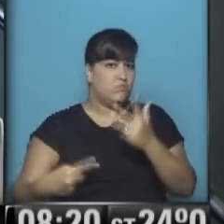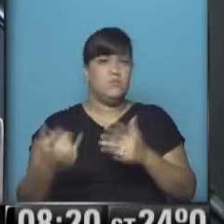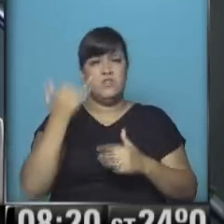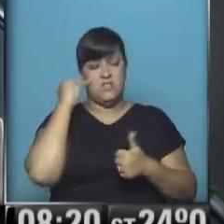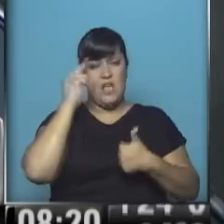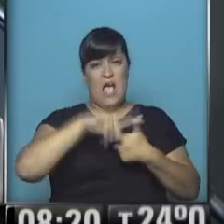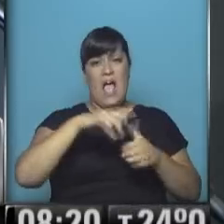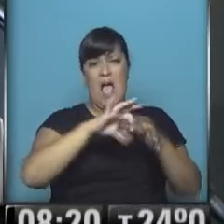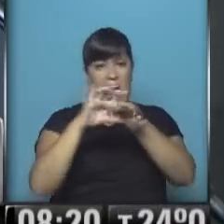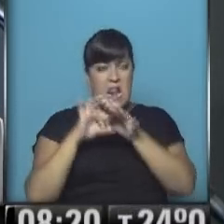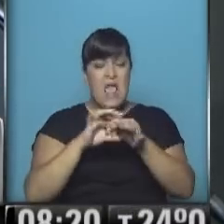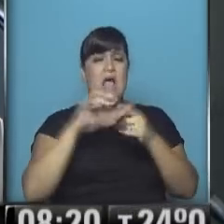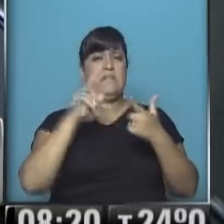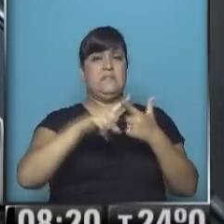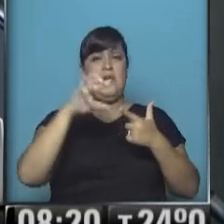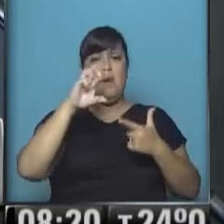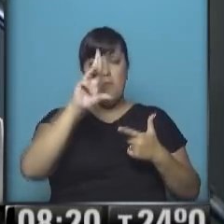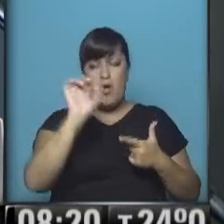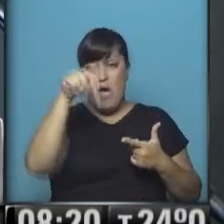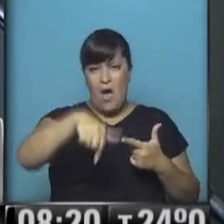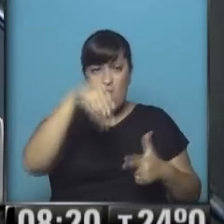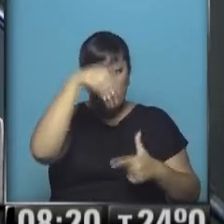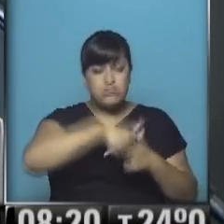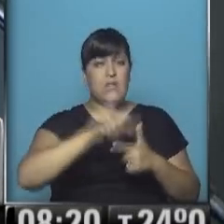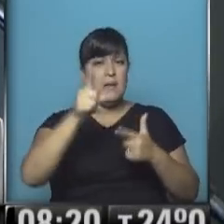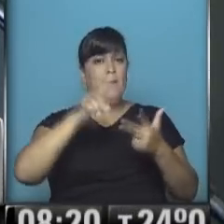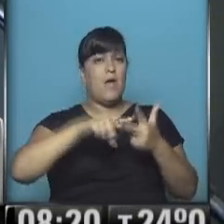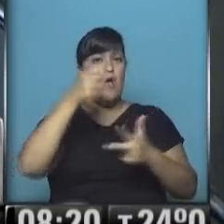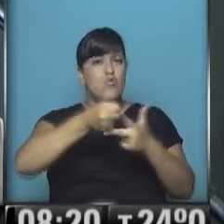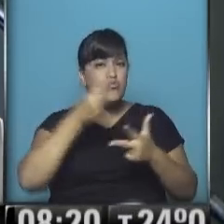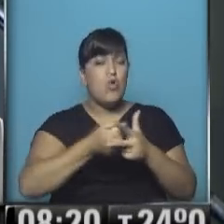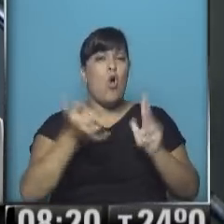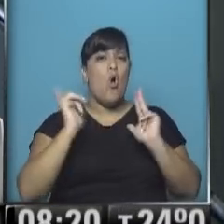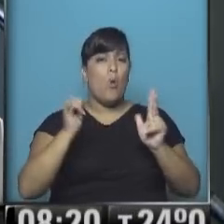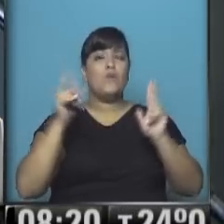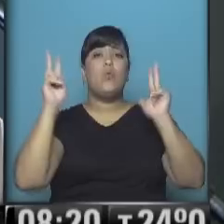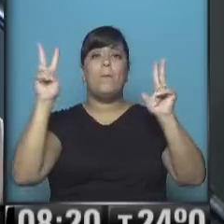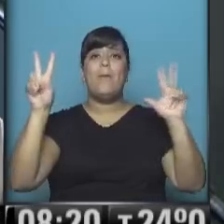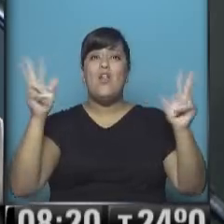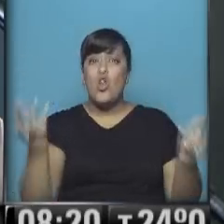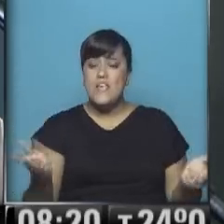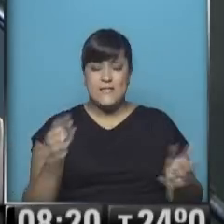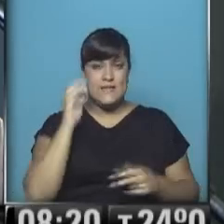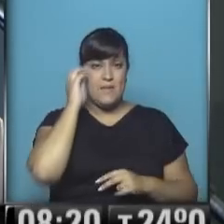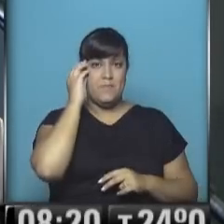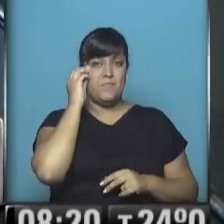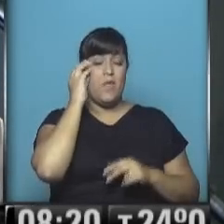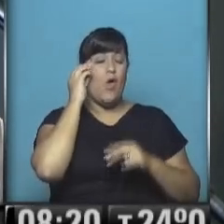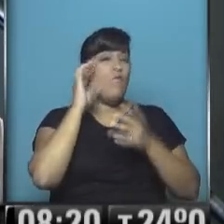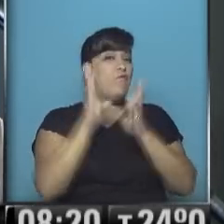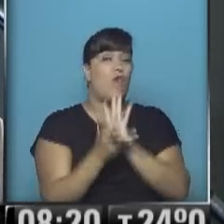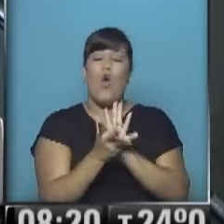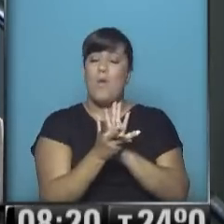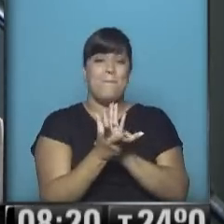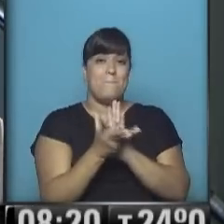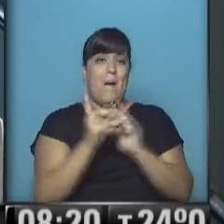la Alianza, forma parte del PRO, ha tenido militancia dentro de la Juventud Peronista, con lo cual, en virtud de su mecanismo polifuncional